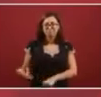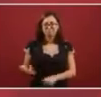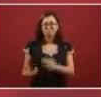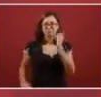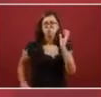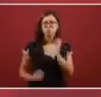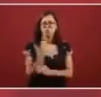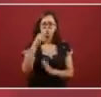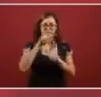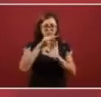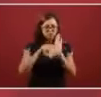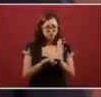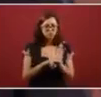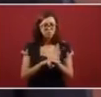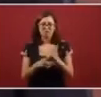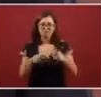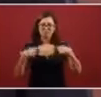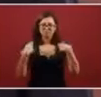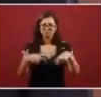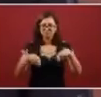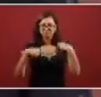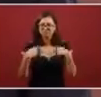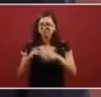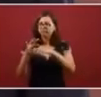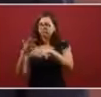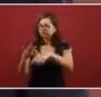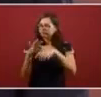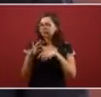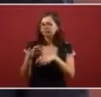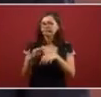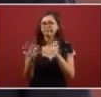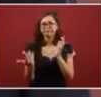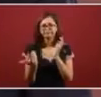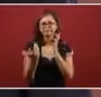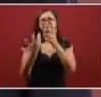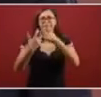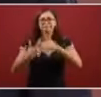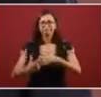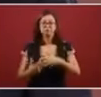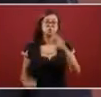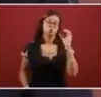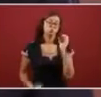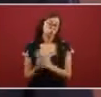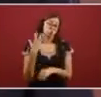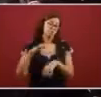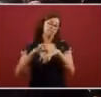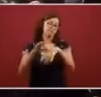la normatividad a la realidad y sobre todo a la nueva realidad,